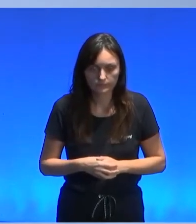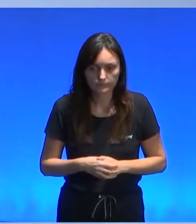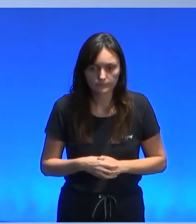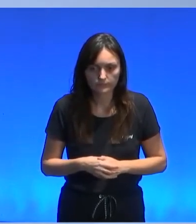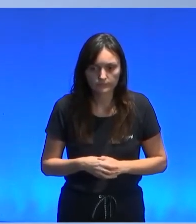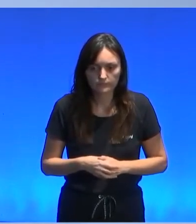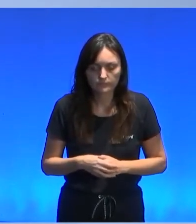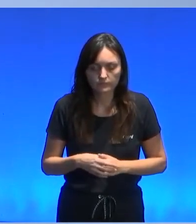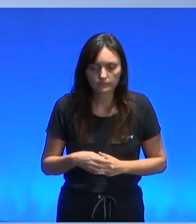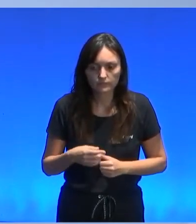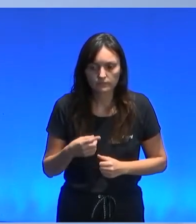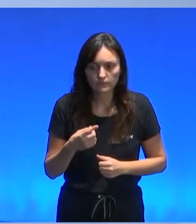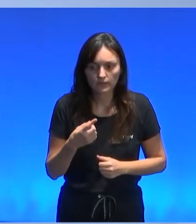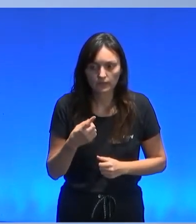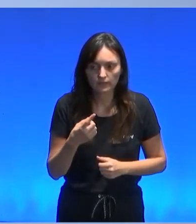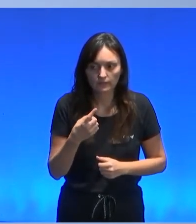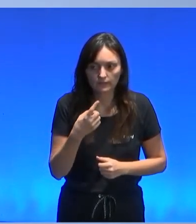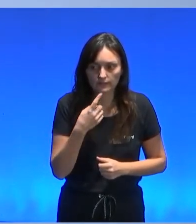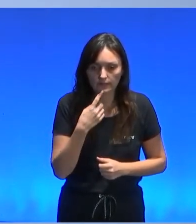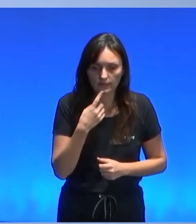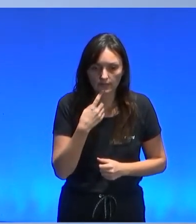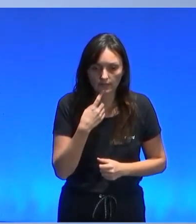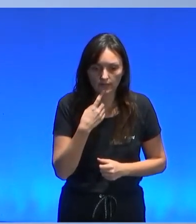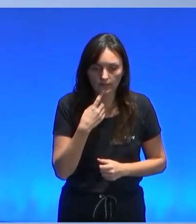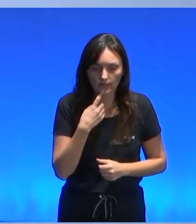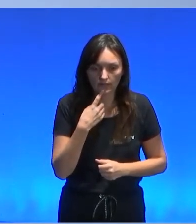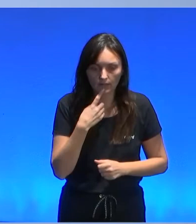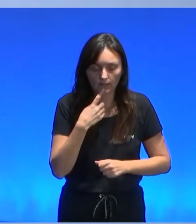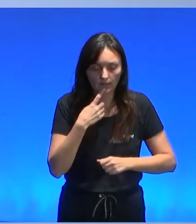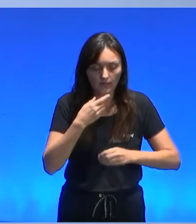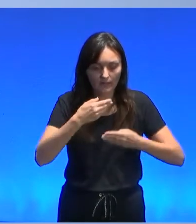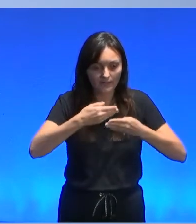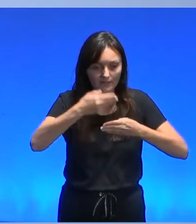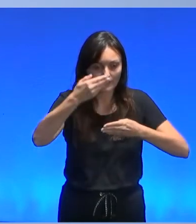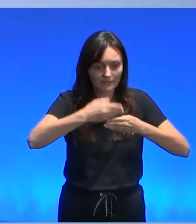que no alcanzaban a ver las vitrinas,